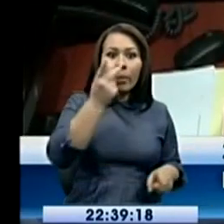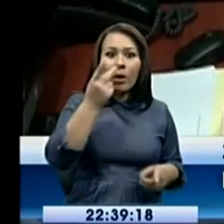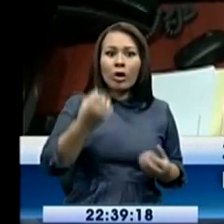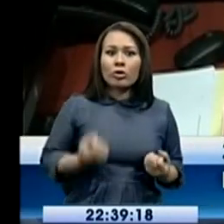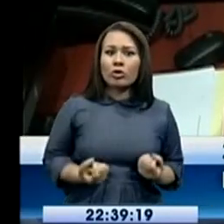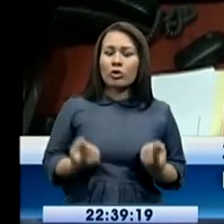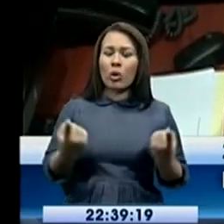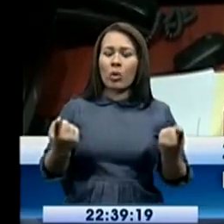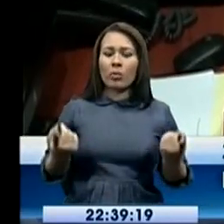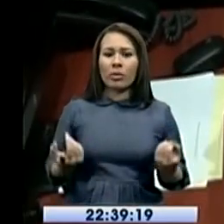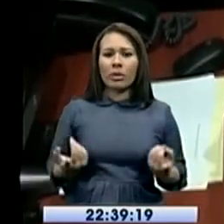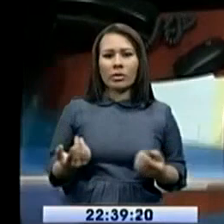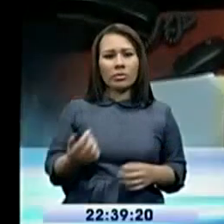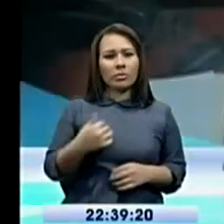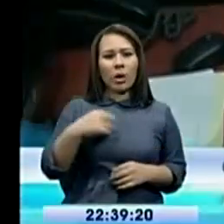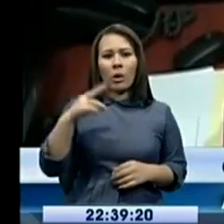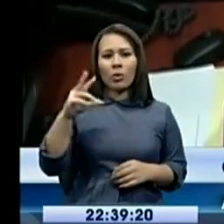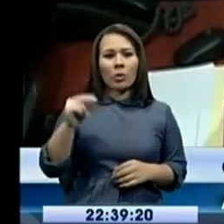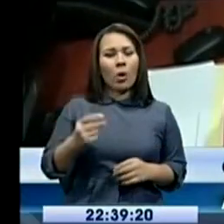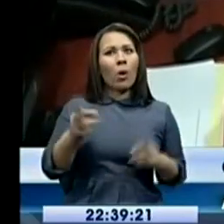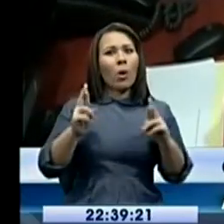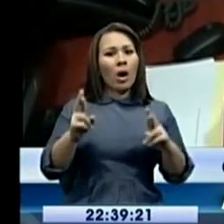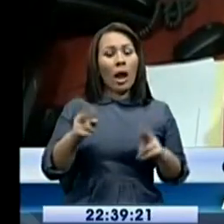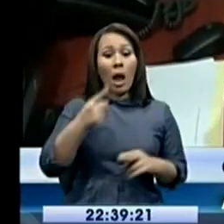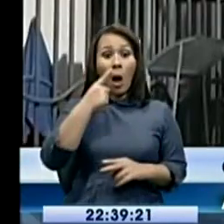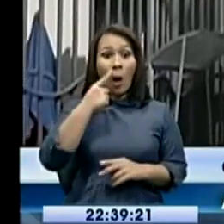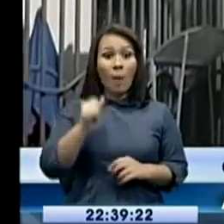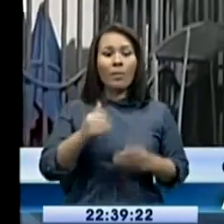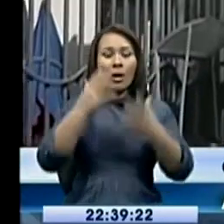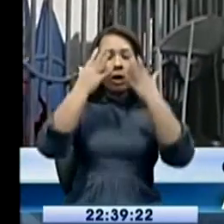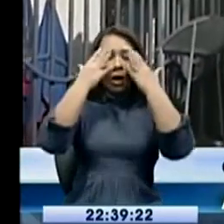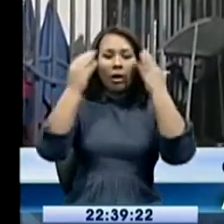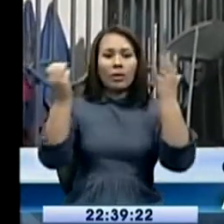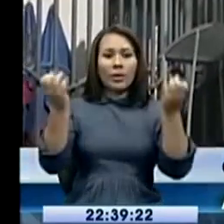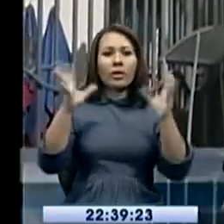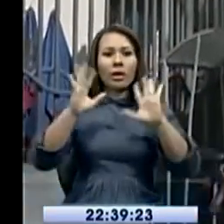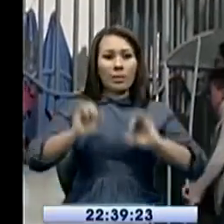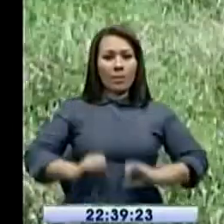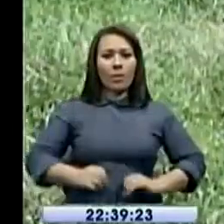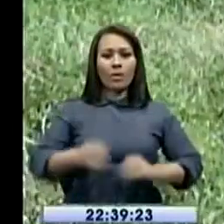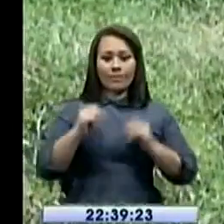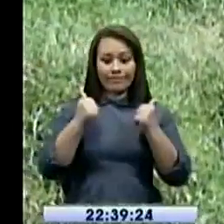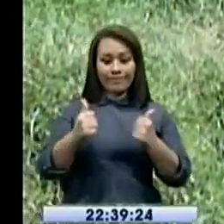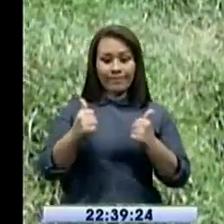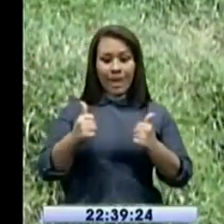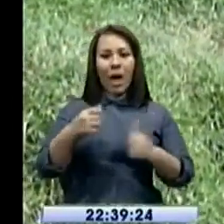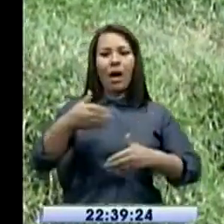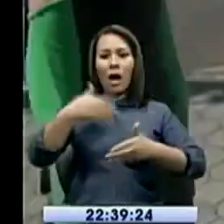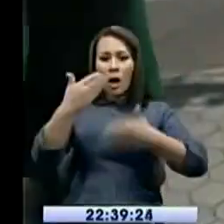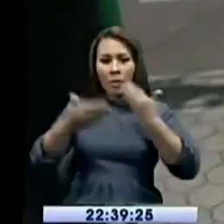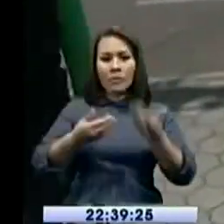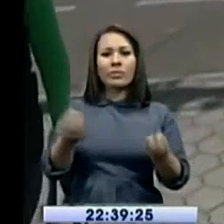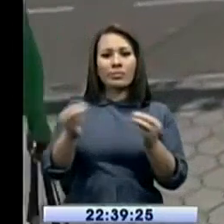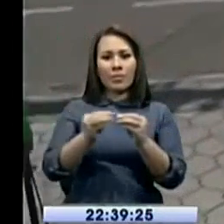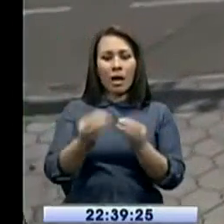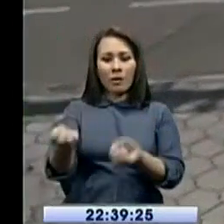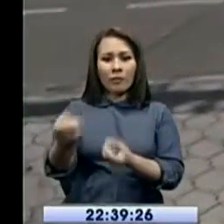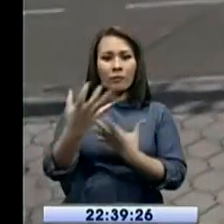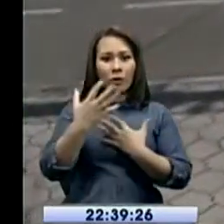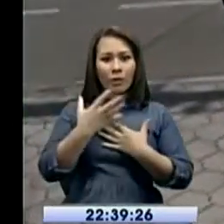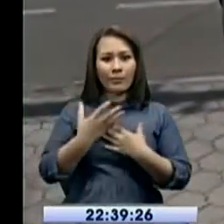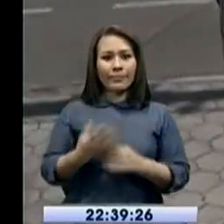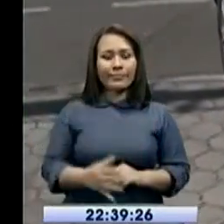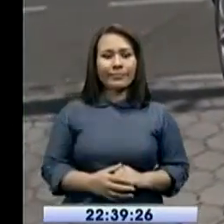Ya espero que se recupere para tener mayor información. Con imágenes de Nicolai Altamirano en Tungurahua, informó